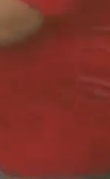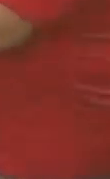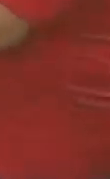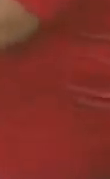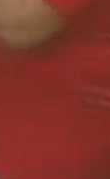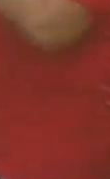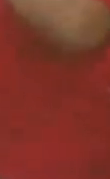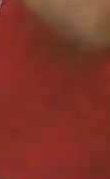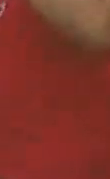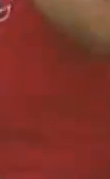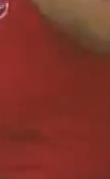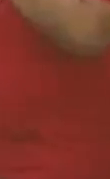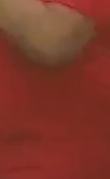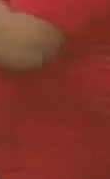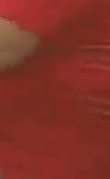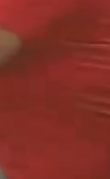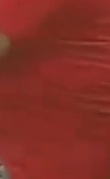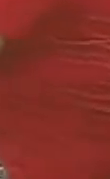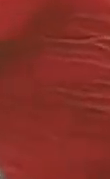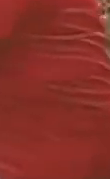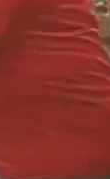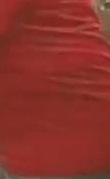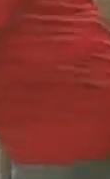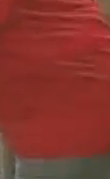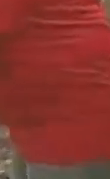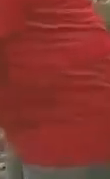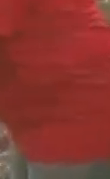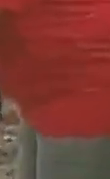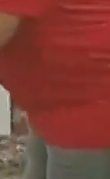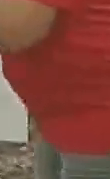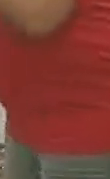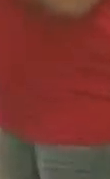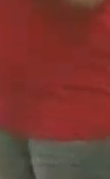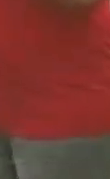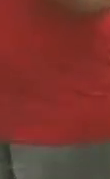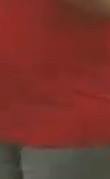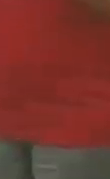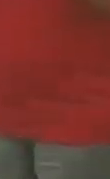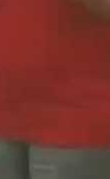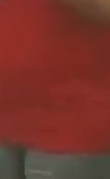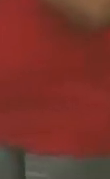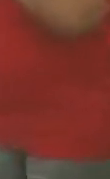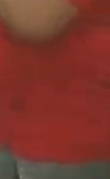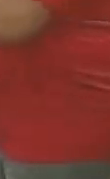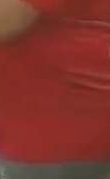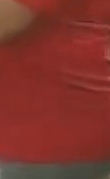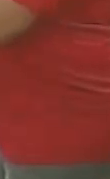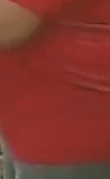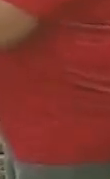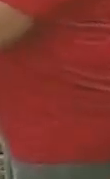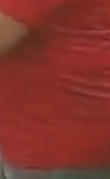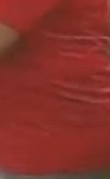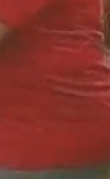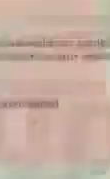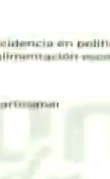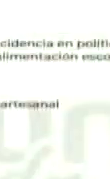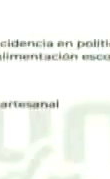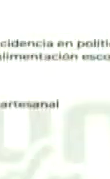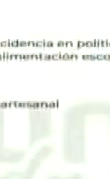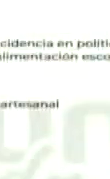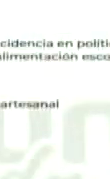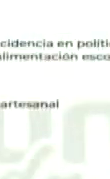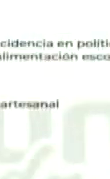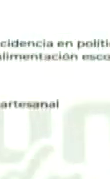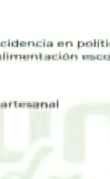mensual, para mejorar su dieta de alimentación? El diagnóstico comunal casa por casa, ministro, presidente, casa por